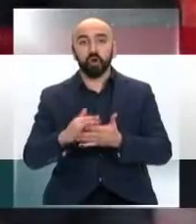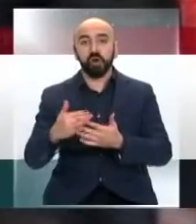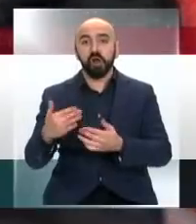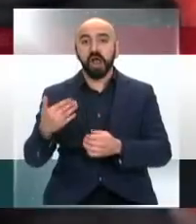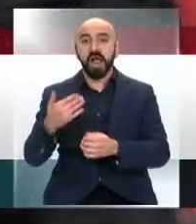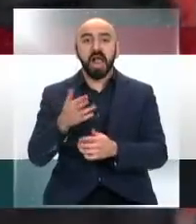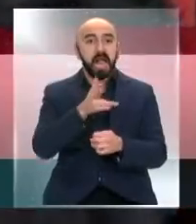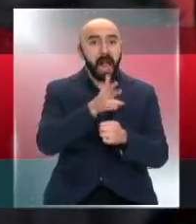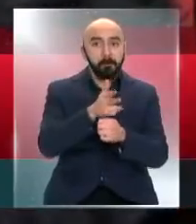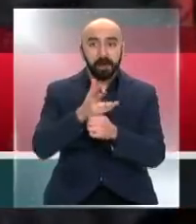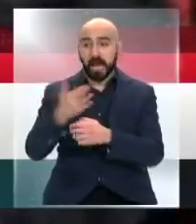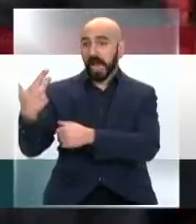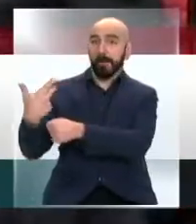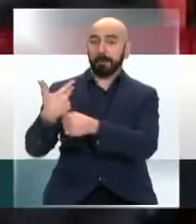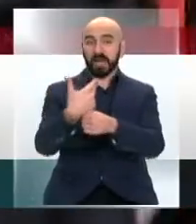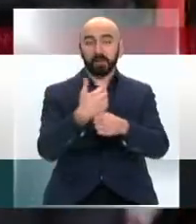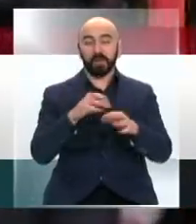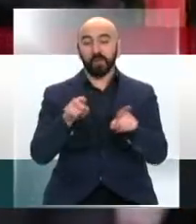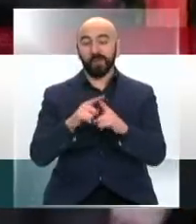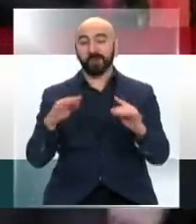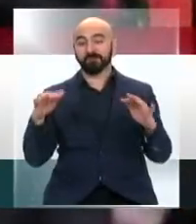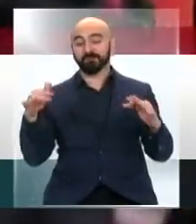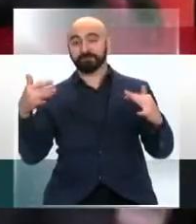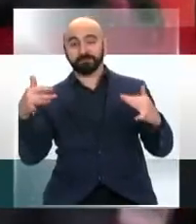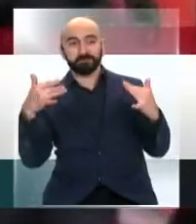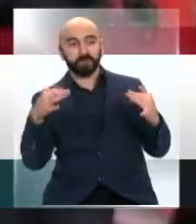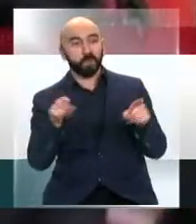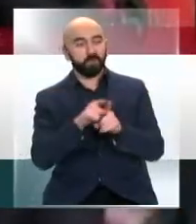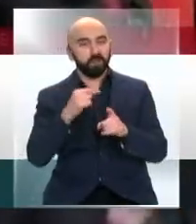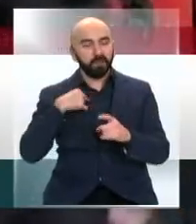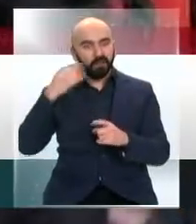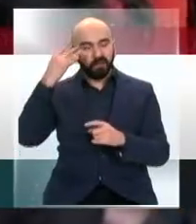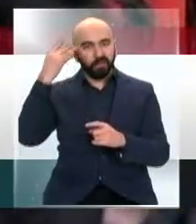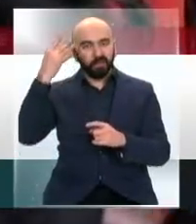para marearse y para que la soberbia